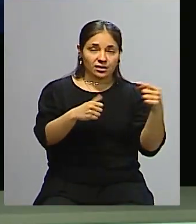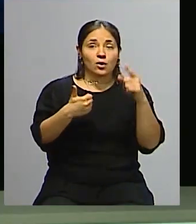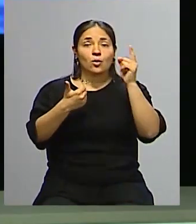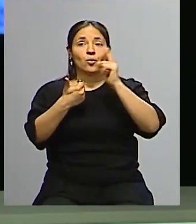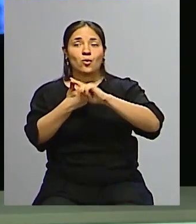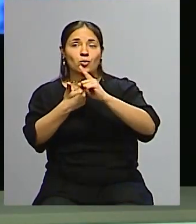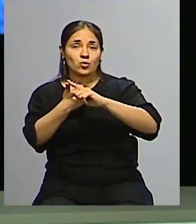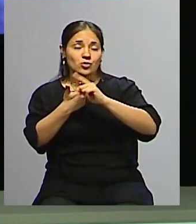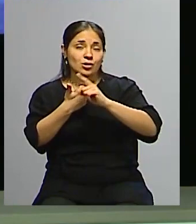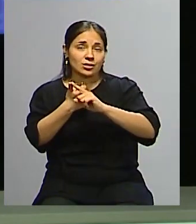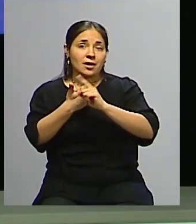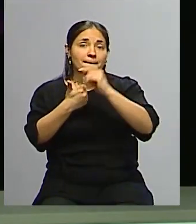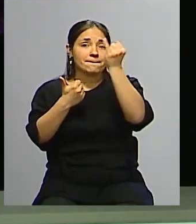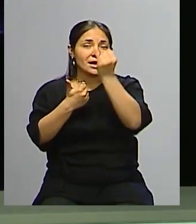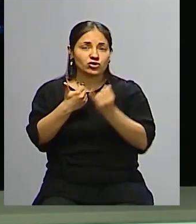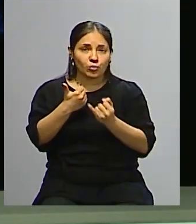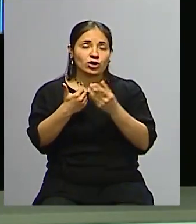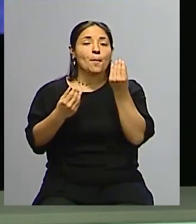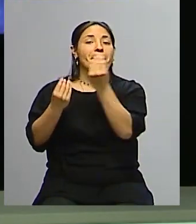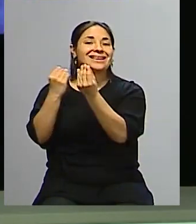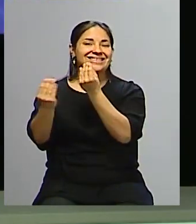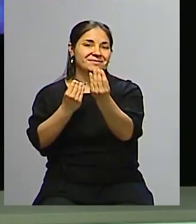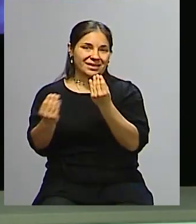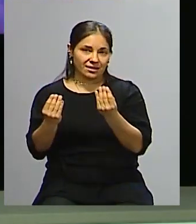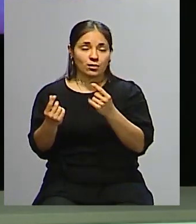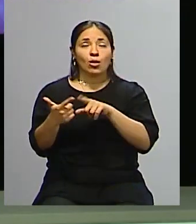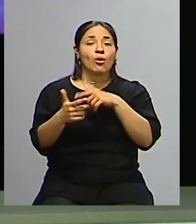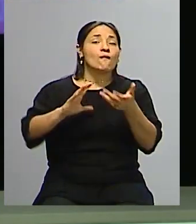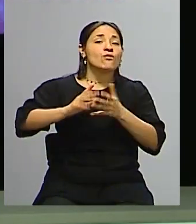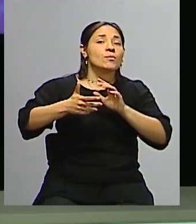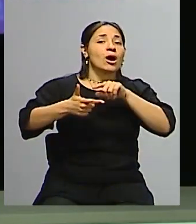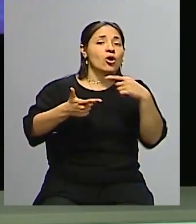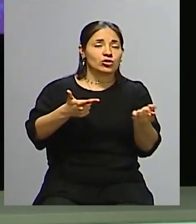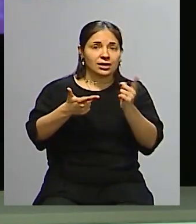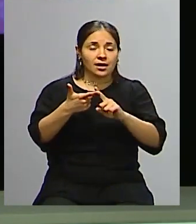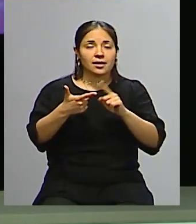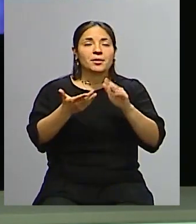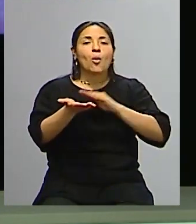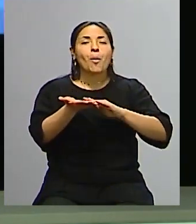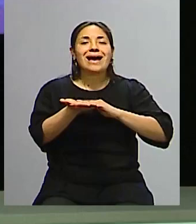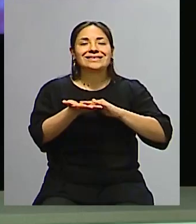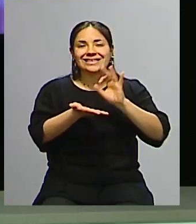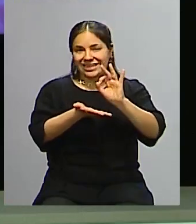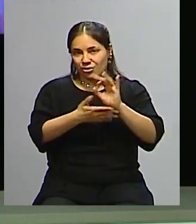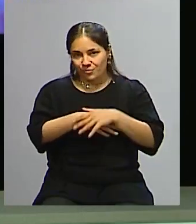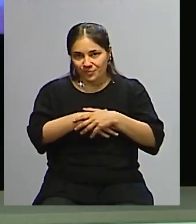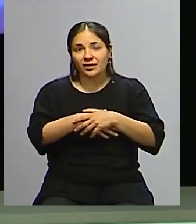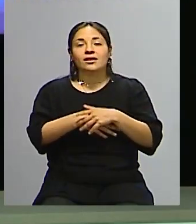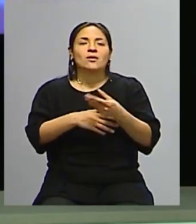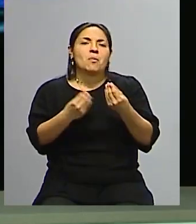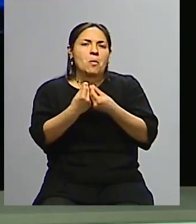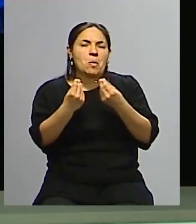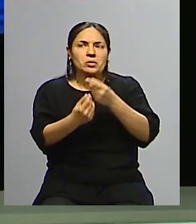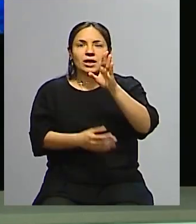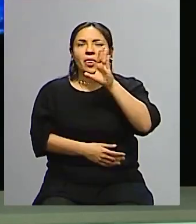técnicas que dijimos recién, el presupuesto participativo. Sí. Otra técnica es el presupuesto base cero, ¿no? Esta es una técnica que se usa mucho en